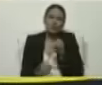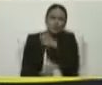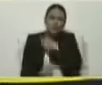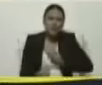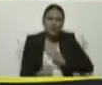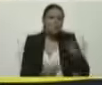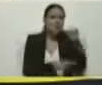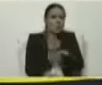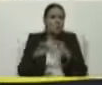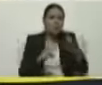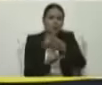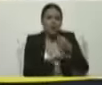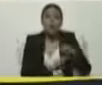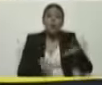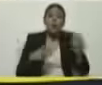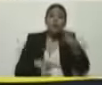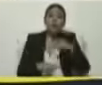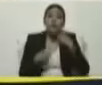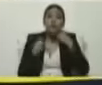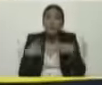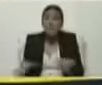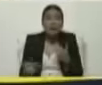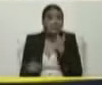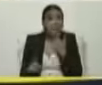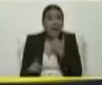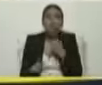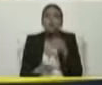Y cuando hemos perdido una gobernación, una alcaldía,